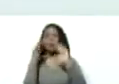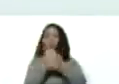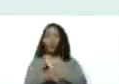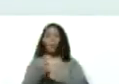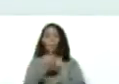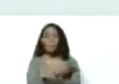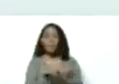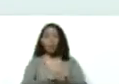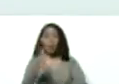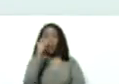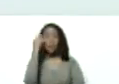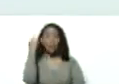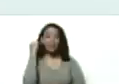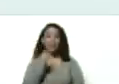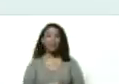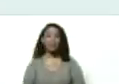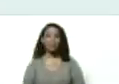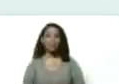millonas.